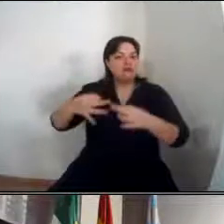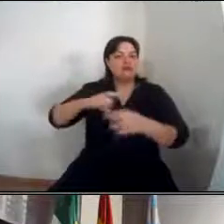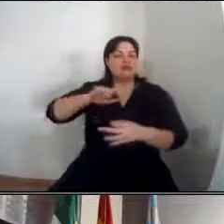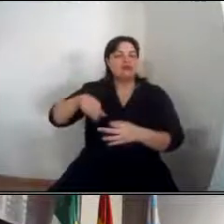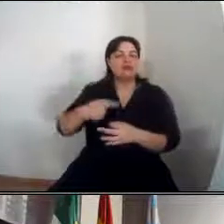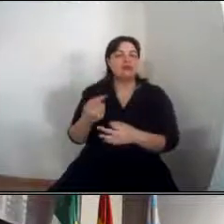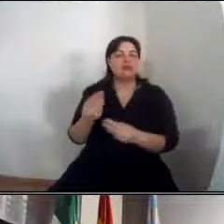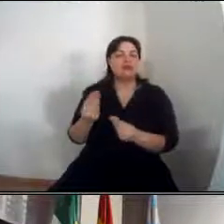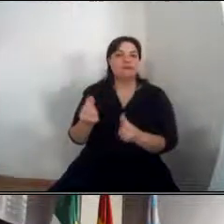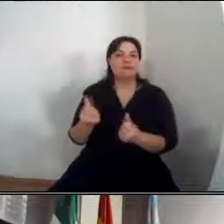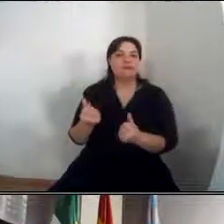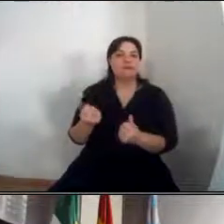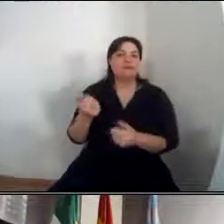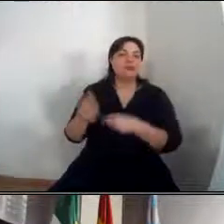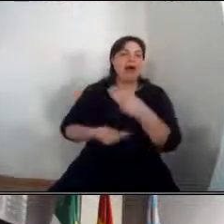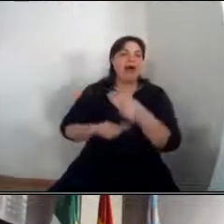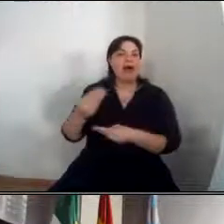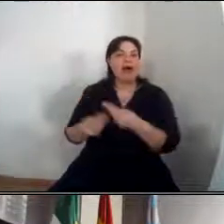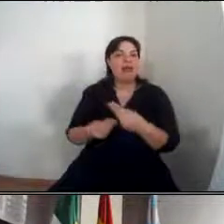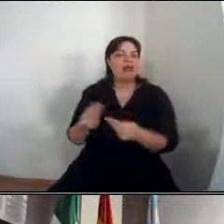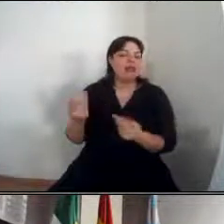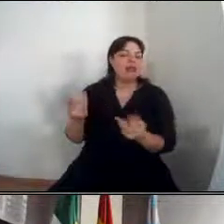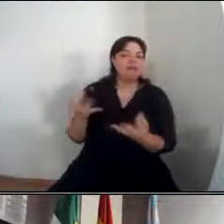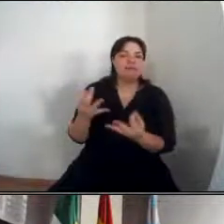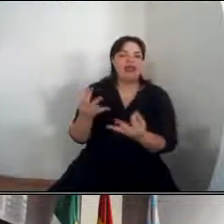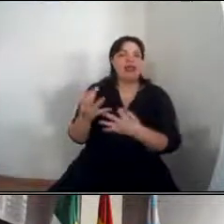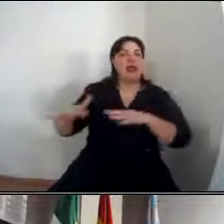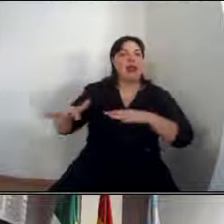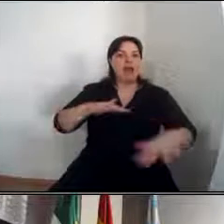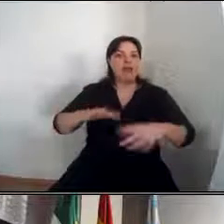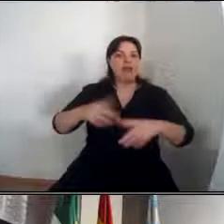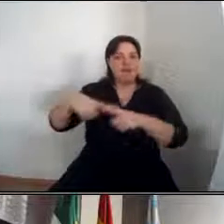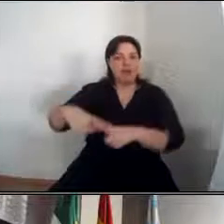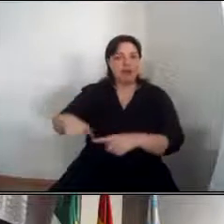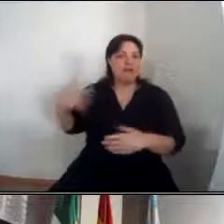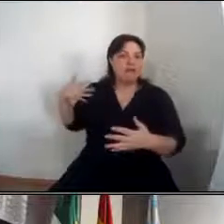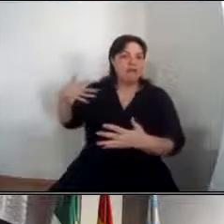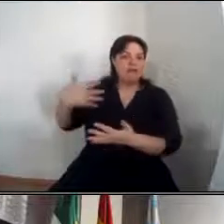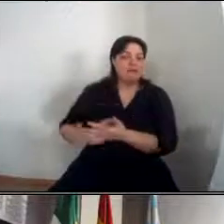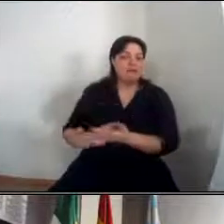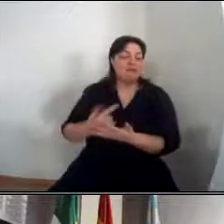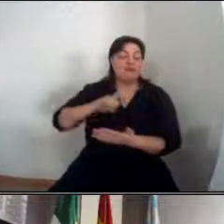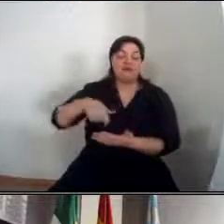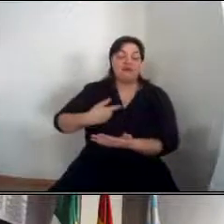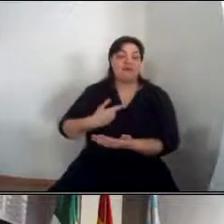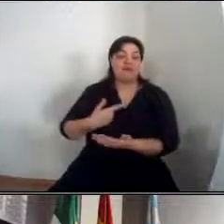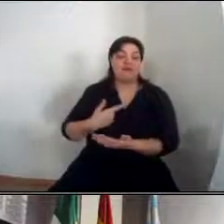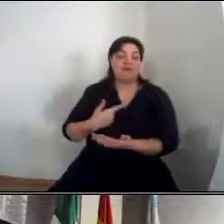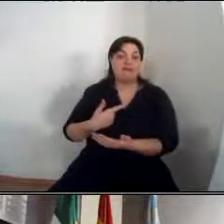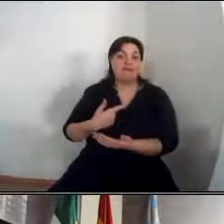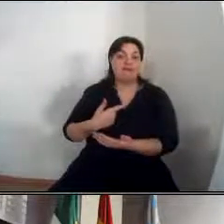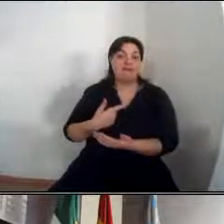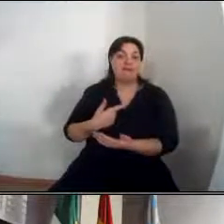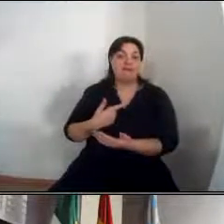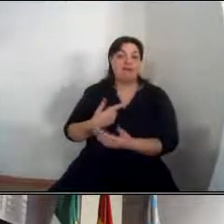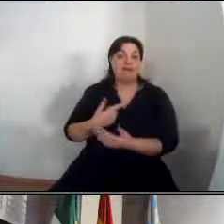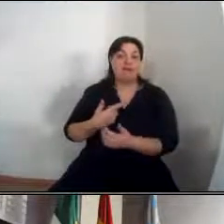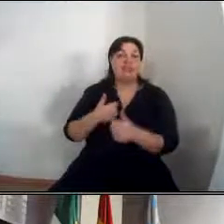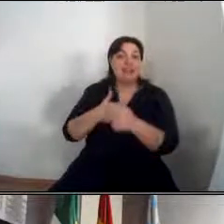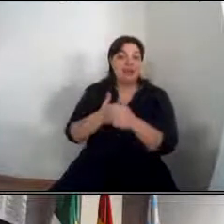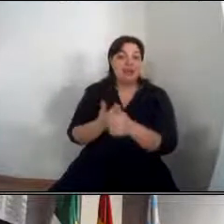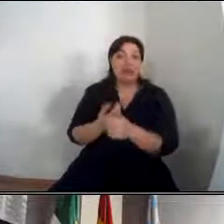estado ejecutando infinidad de acciones, hasta no hace mucho tiempo no teníamos ni siquiera voz en los órganos de